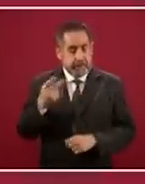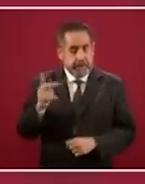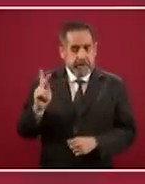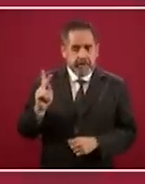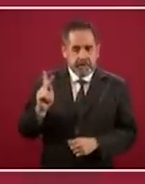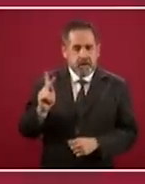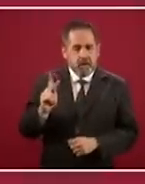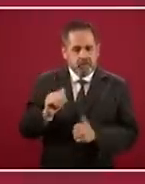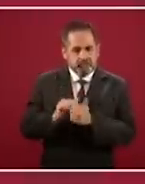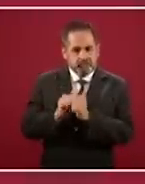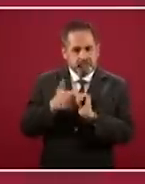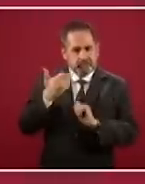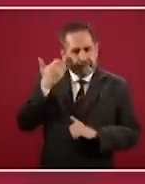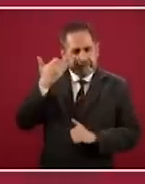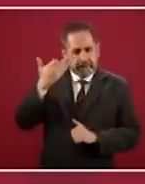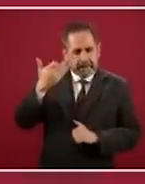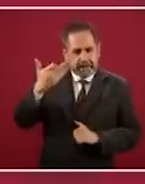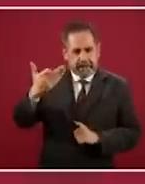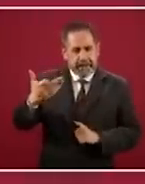es un proceso